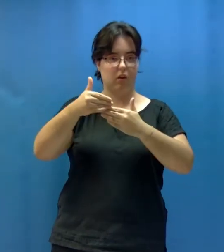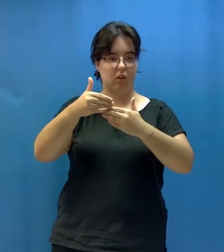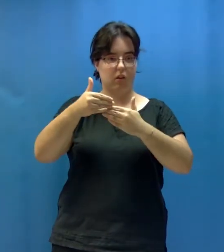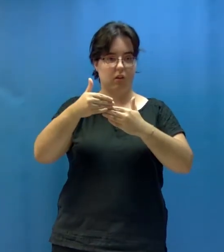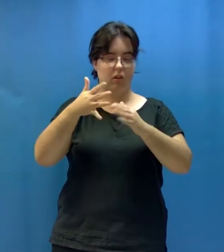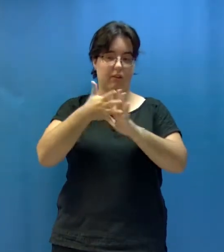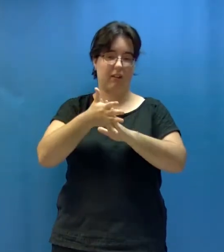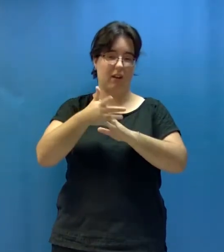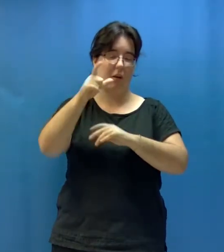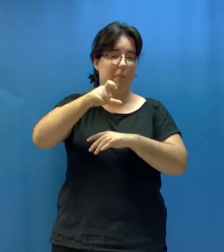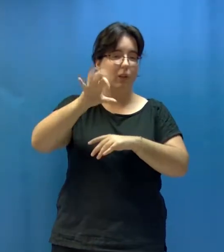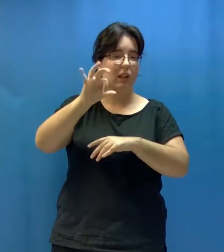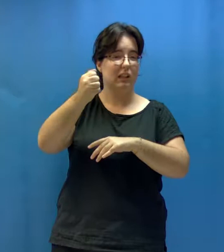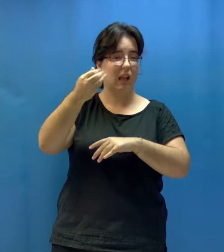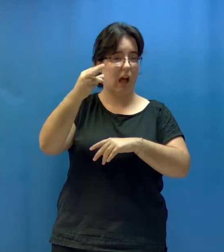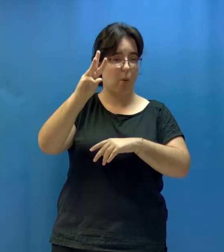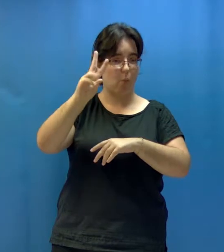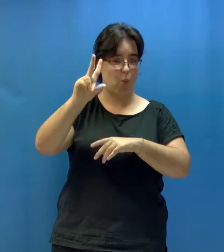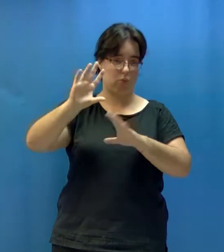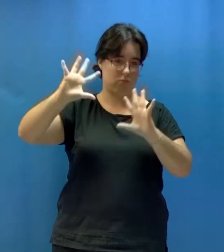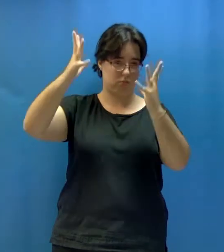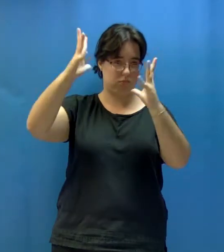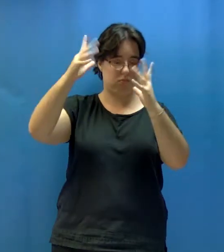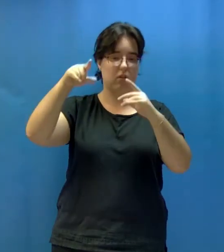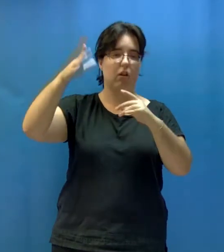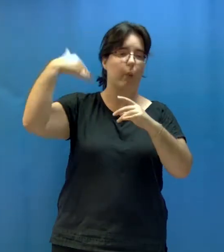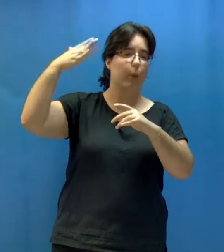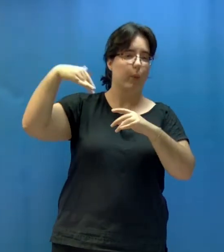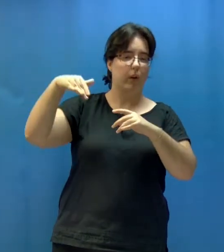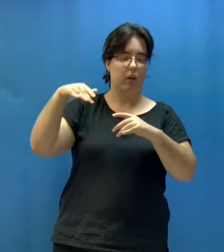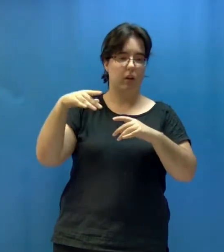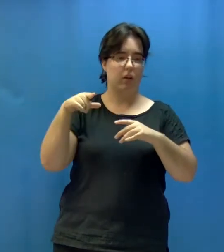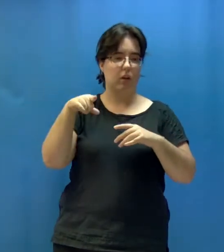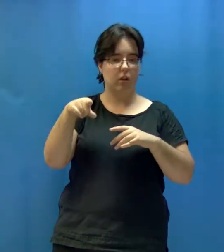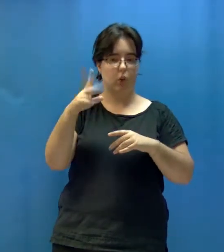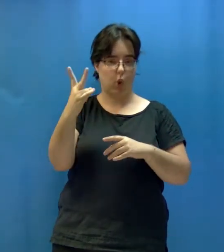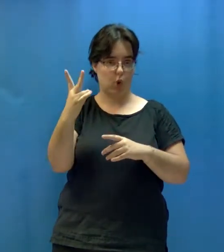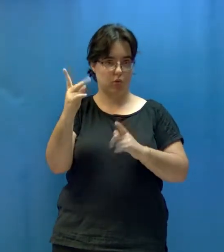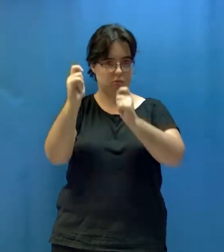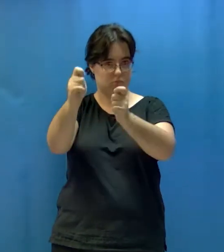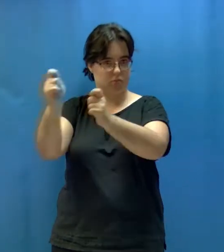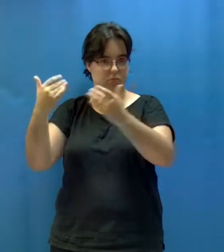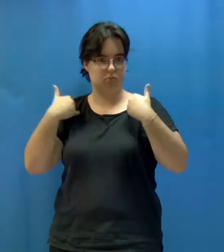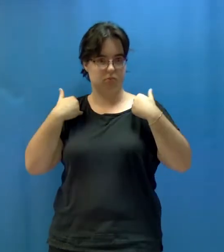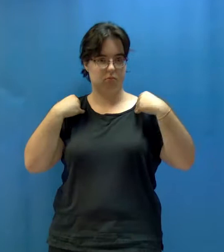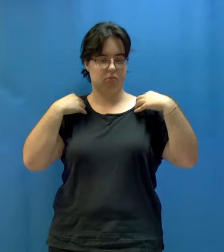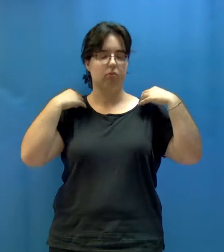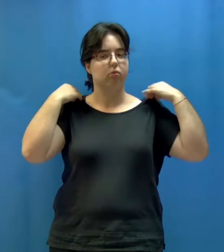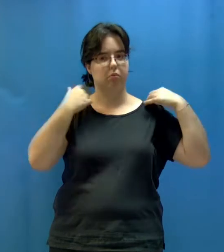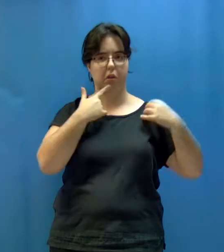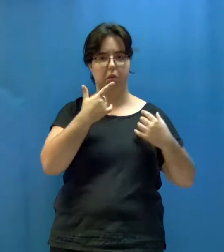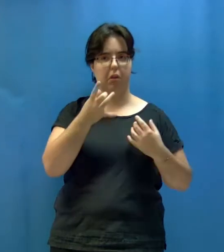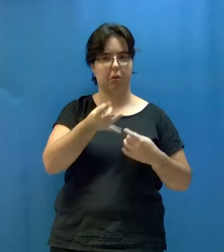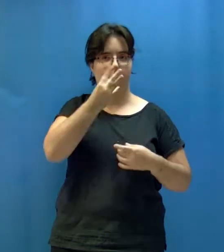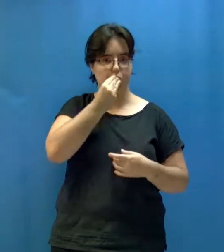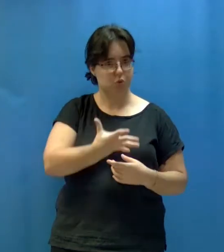SAMU, las dos personas, los dos funcionarios del antiguo SAMU que hay destinados, reconocen que sería una buena iniciativa, porque